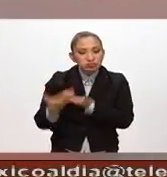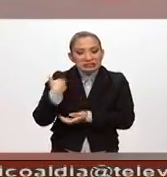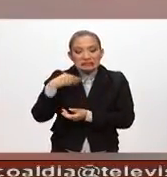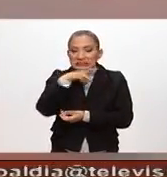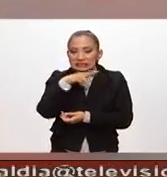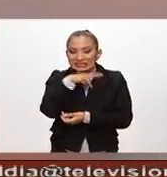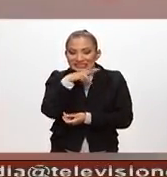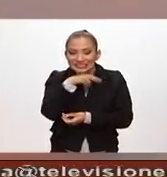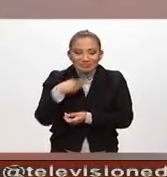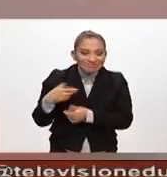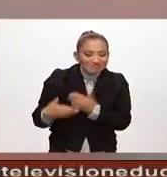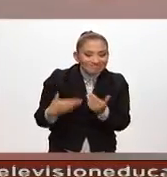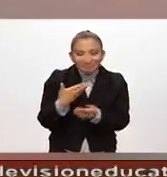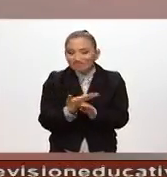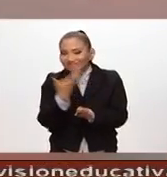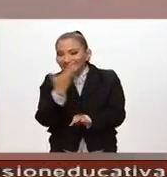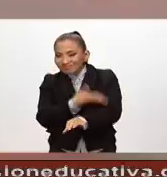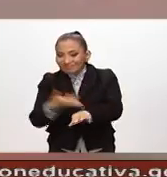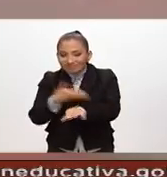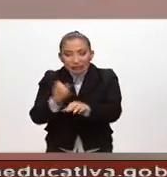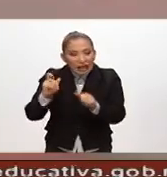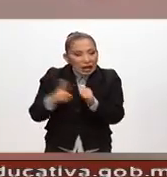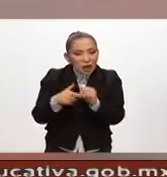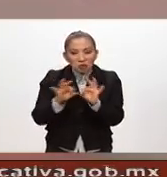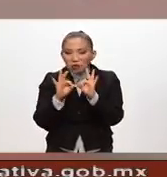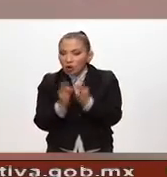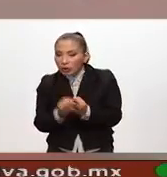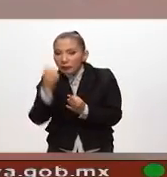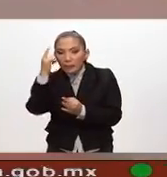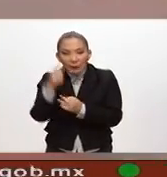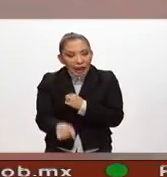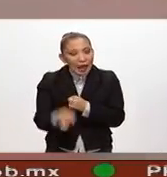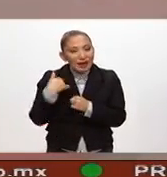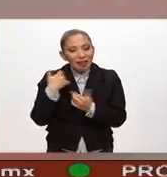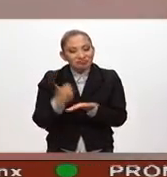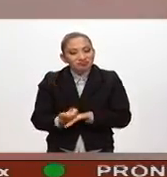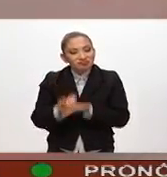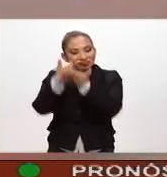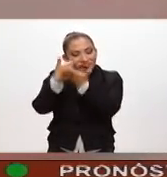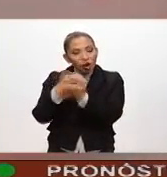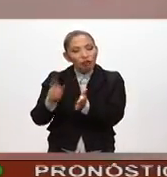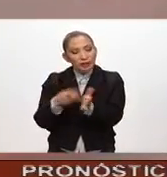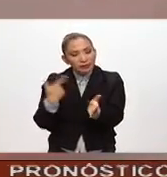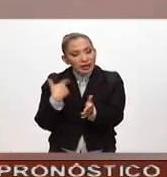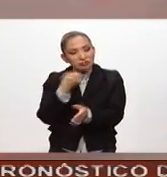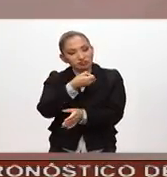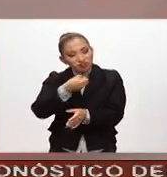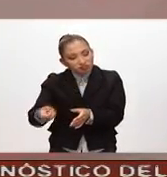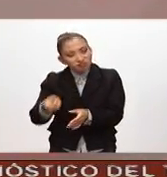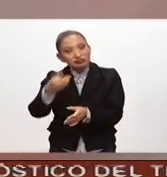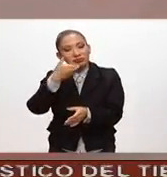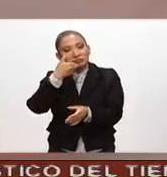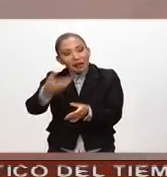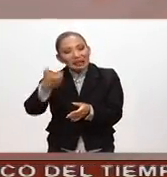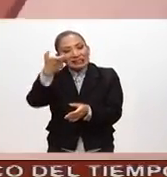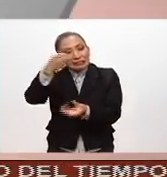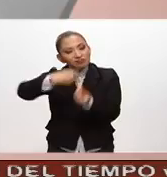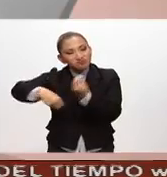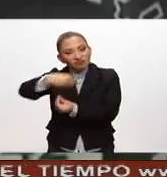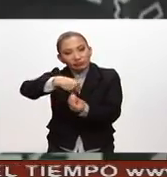apurar una vía de salida y que permita restablecer la tranquilidad, el orden y la